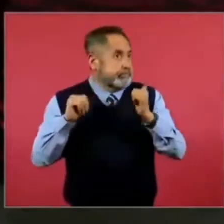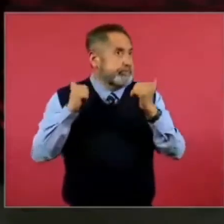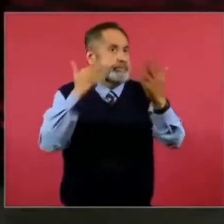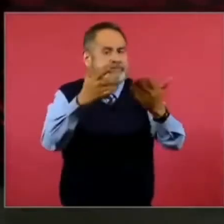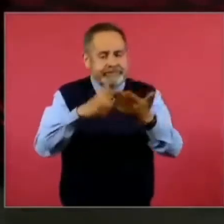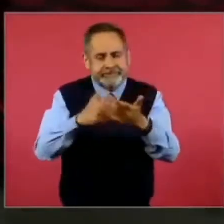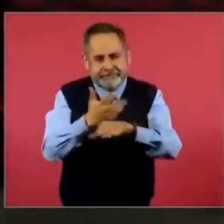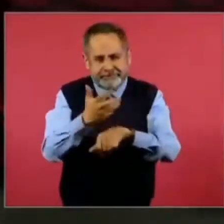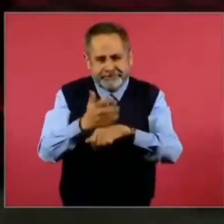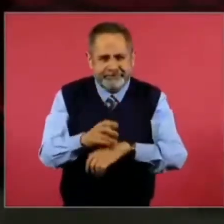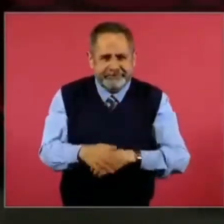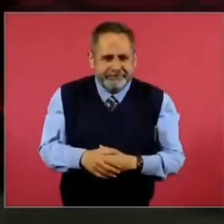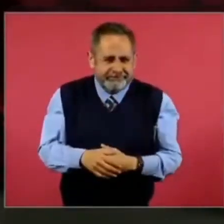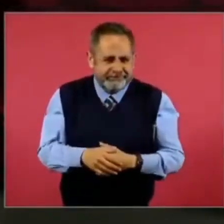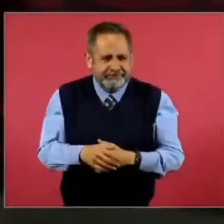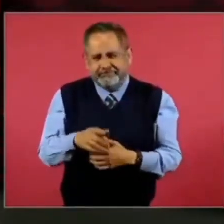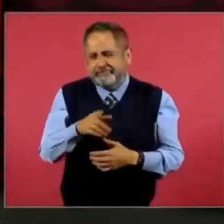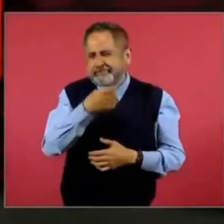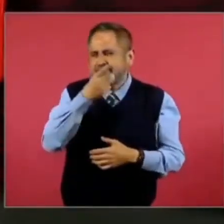doble